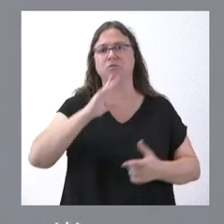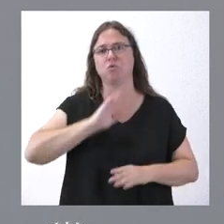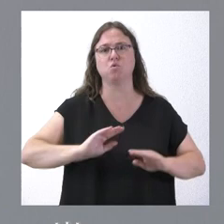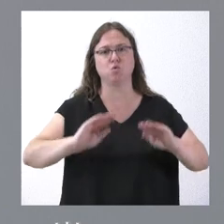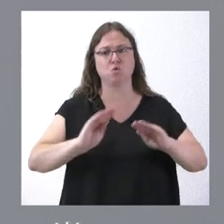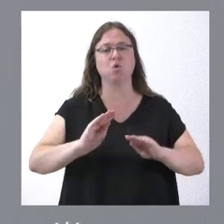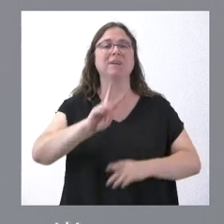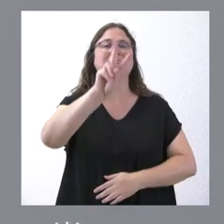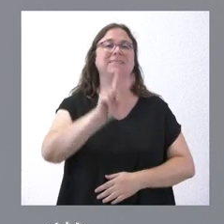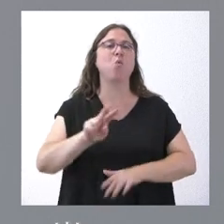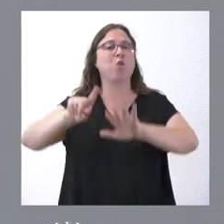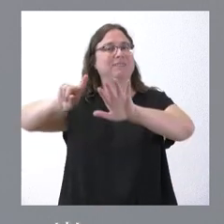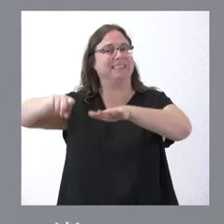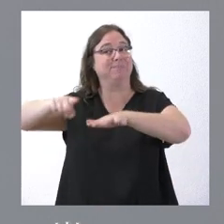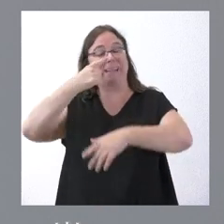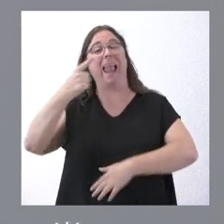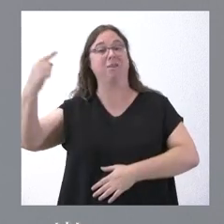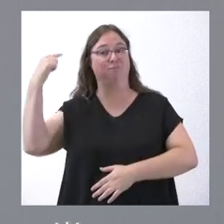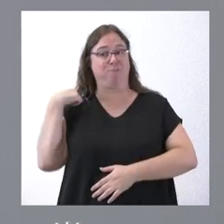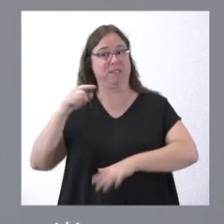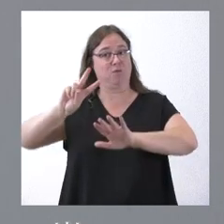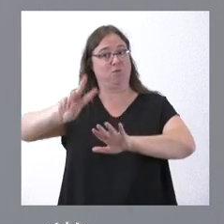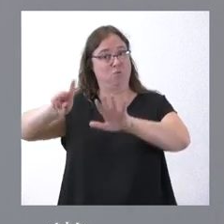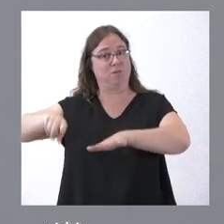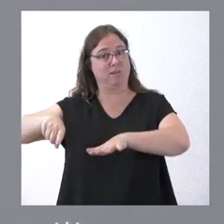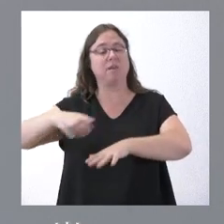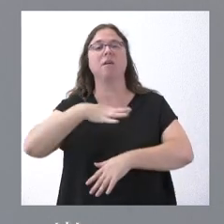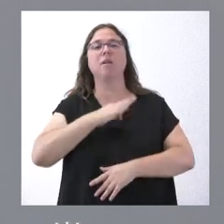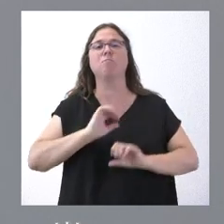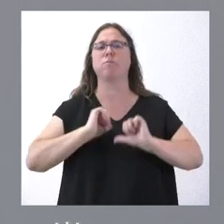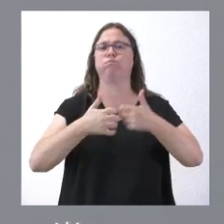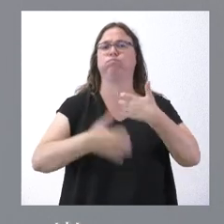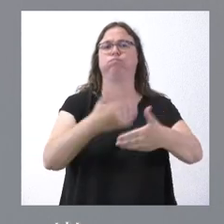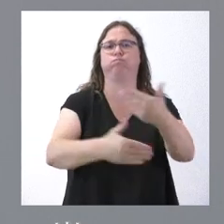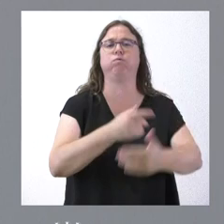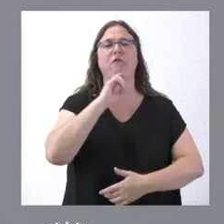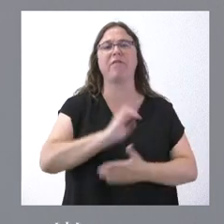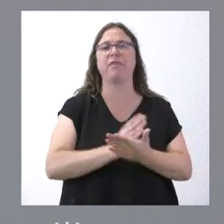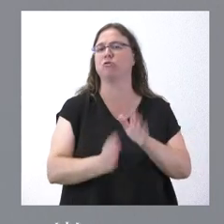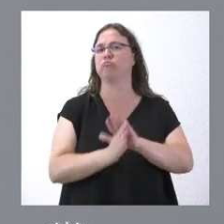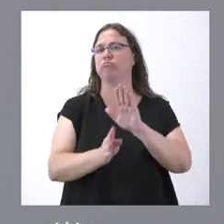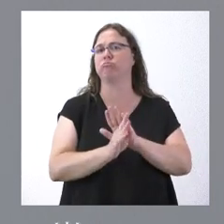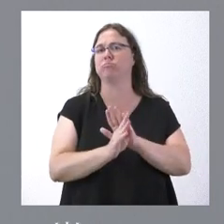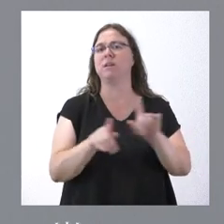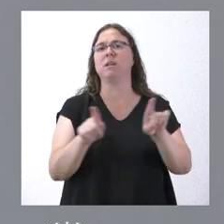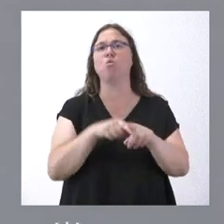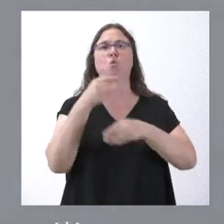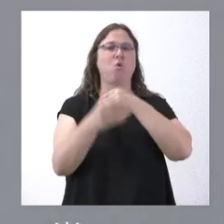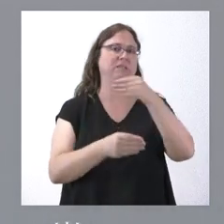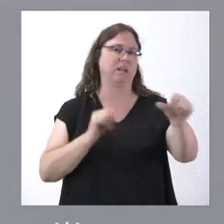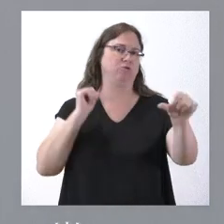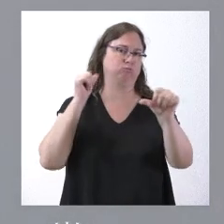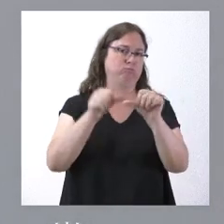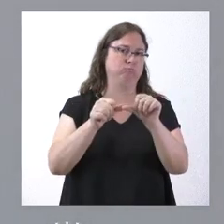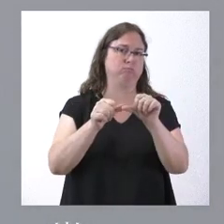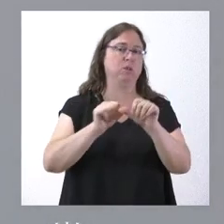segundo semestre del año pasado. Se pretende con ello facilitar el pleno funcionamiento de la Fundación Serla, como venimos realizando